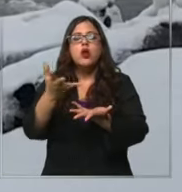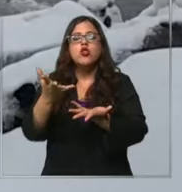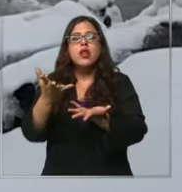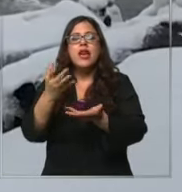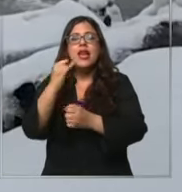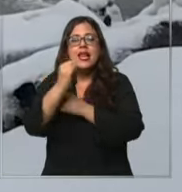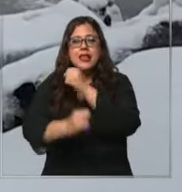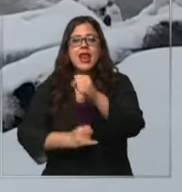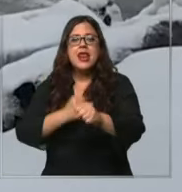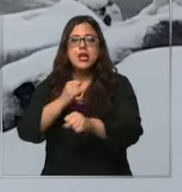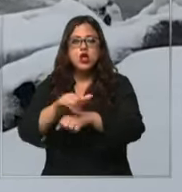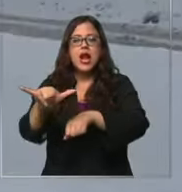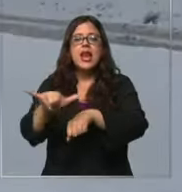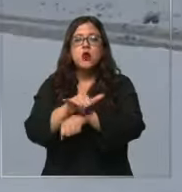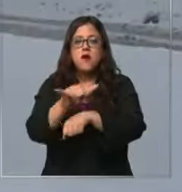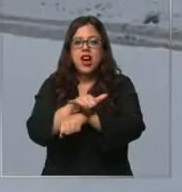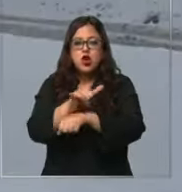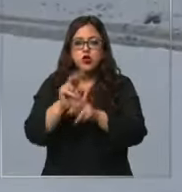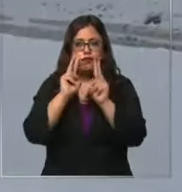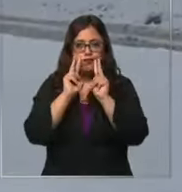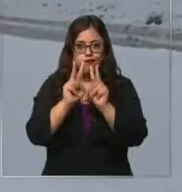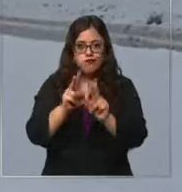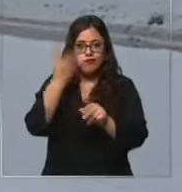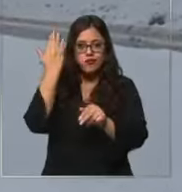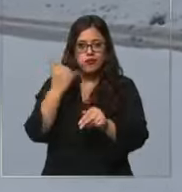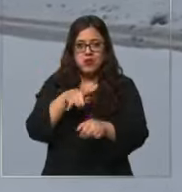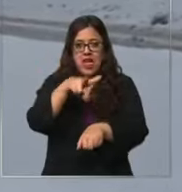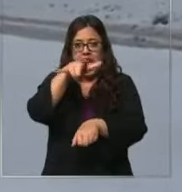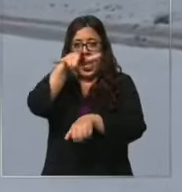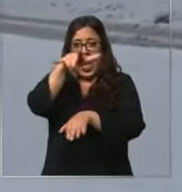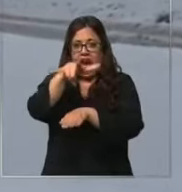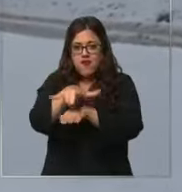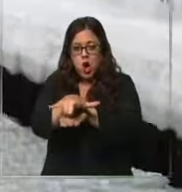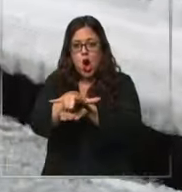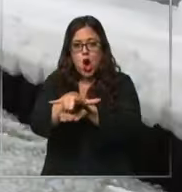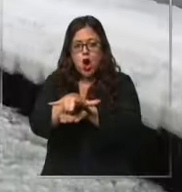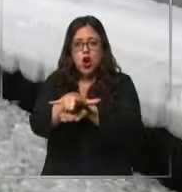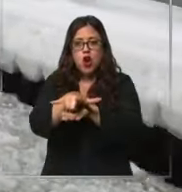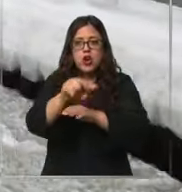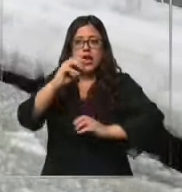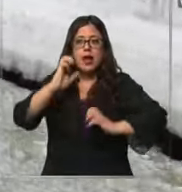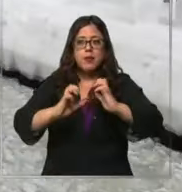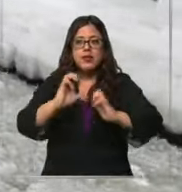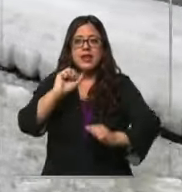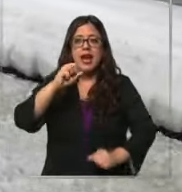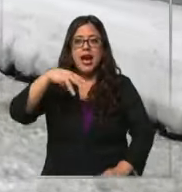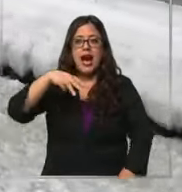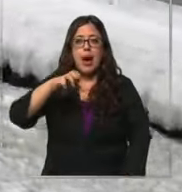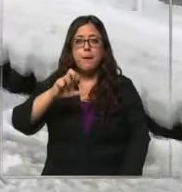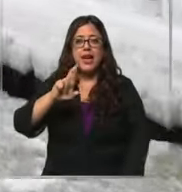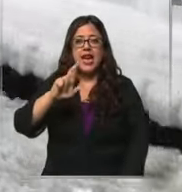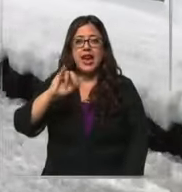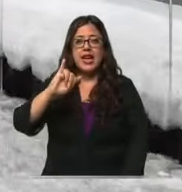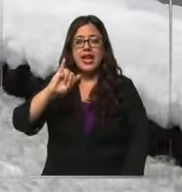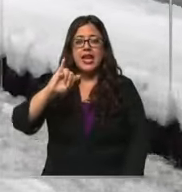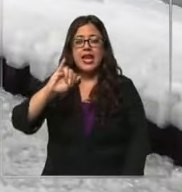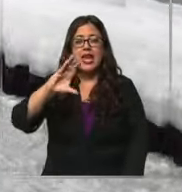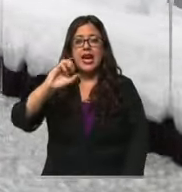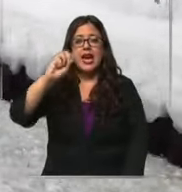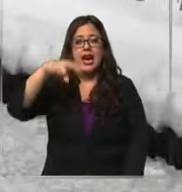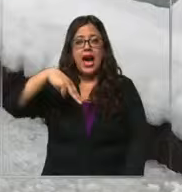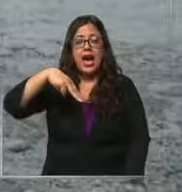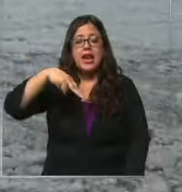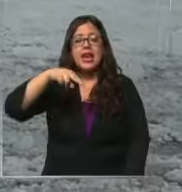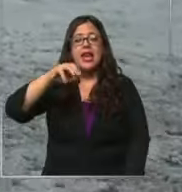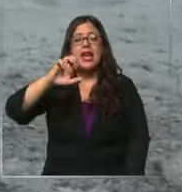Rochester, en Nueva York. Veíamos recién en la imagen un avión de la compañía American Eagle que se había salido de la